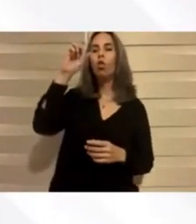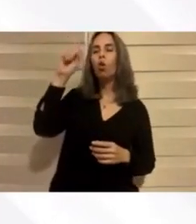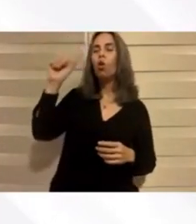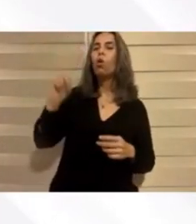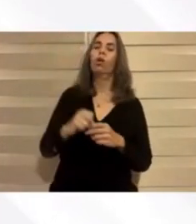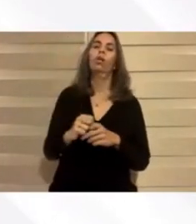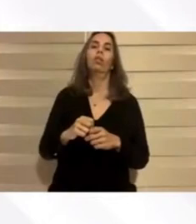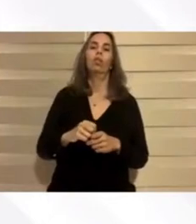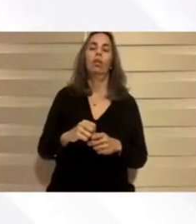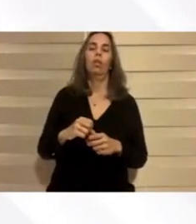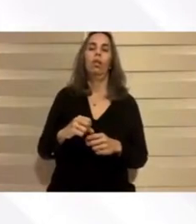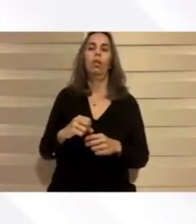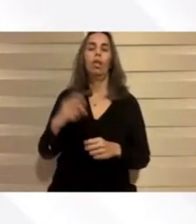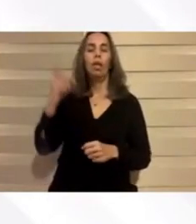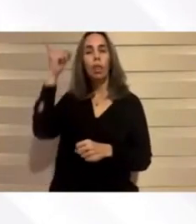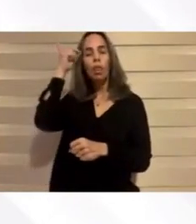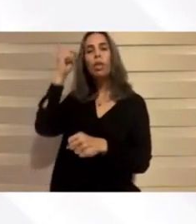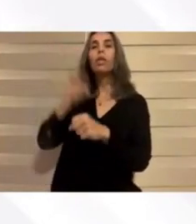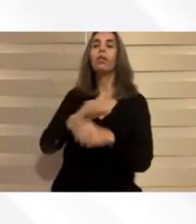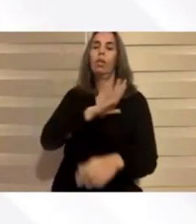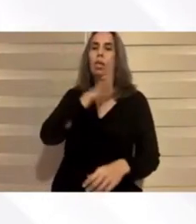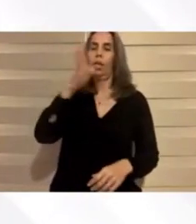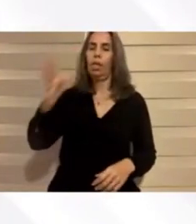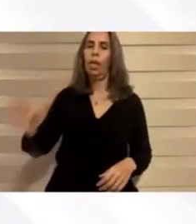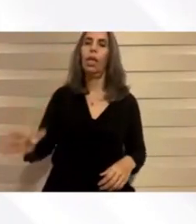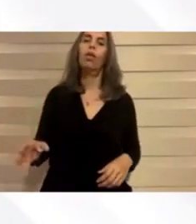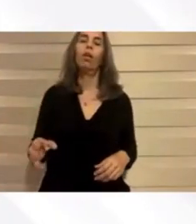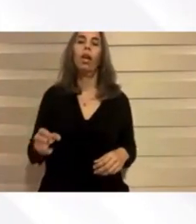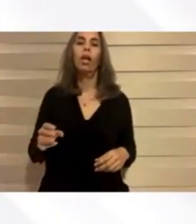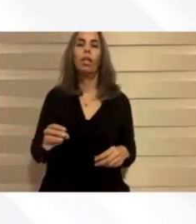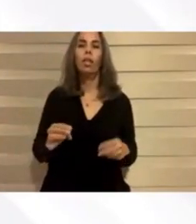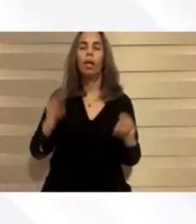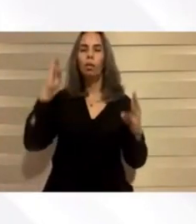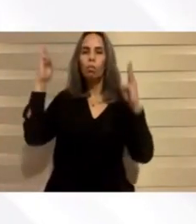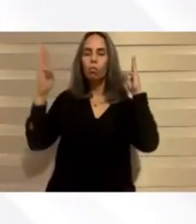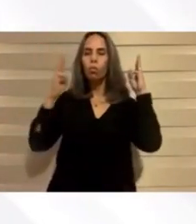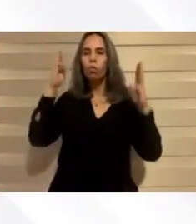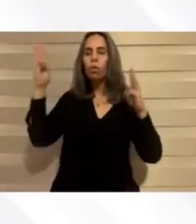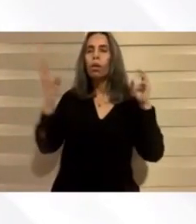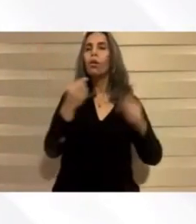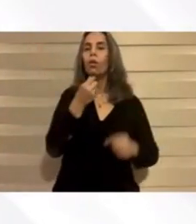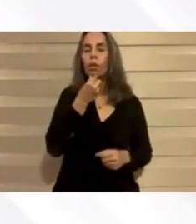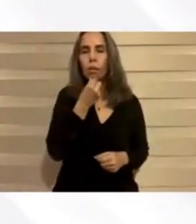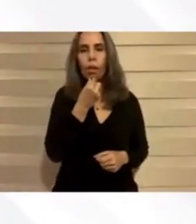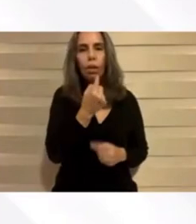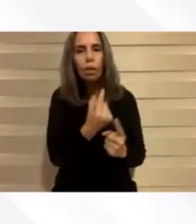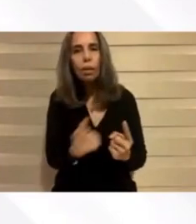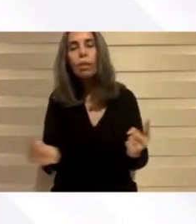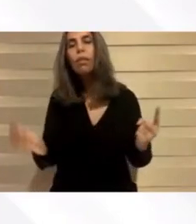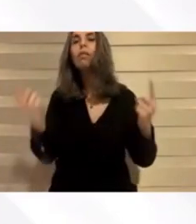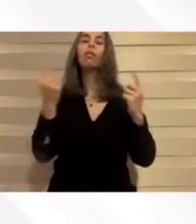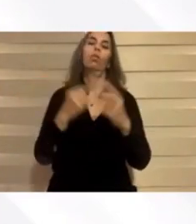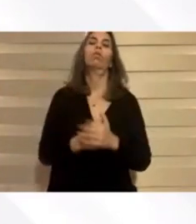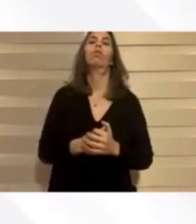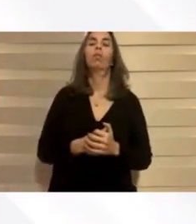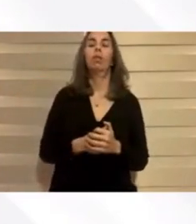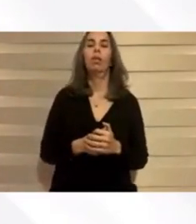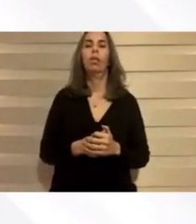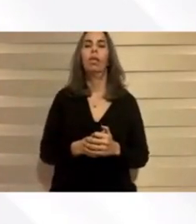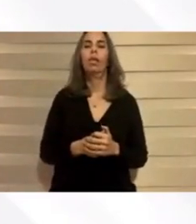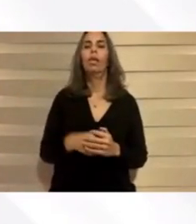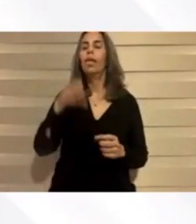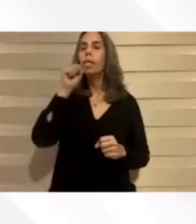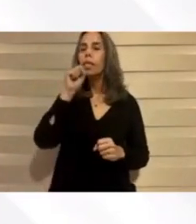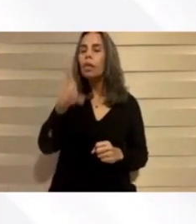general de Papalote, Museo del Niño; y por supuesto, entiendo, sí, por supuesto, nuestra amiga